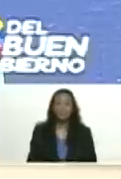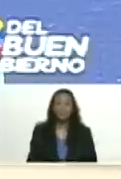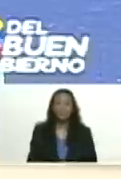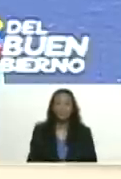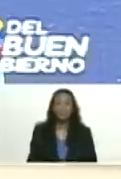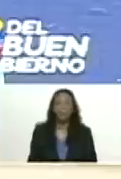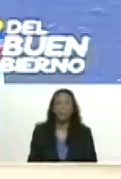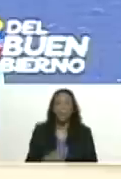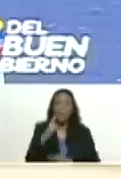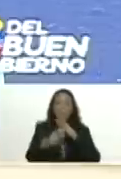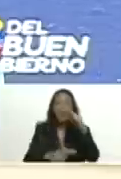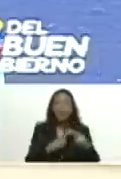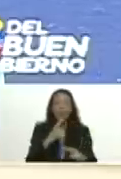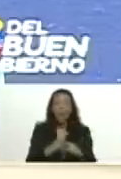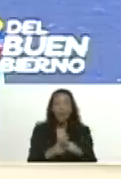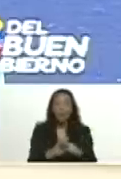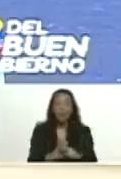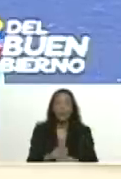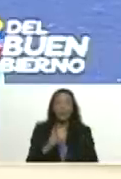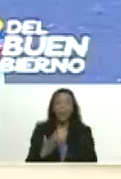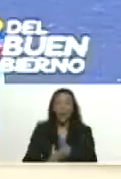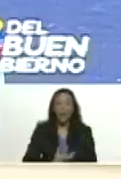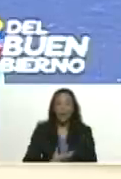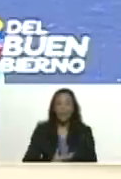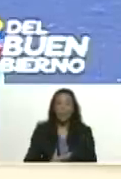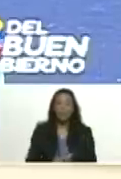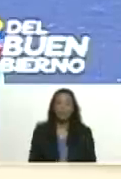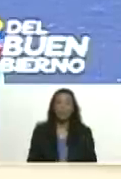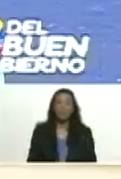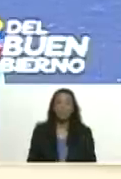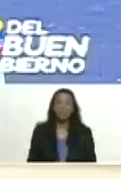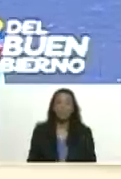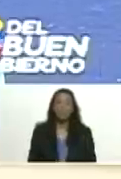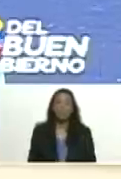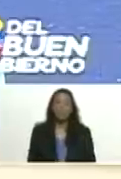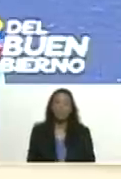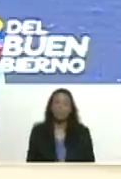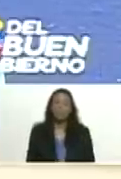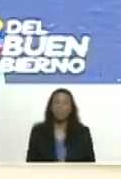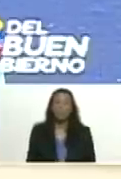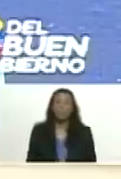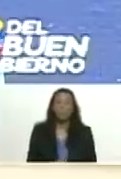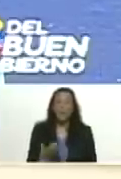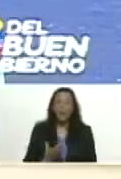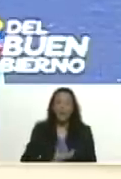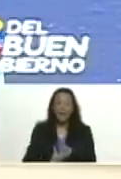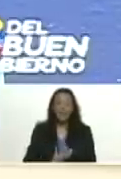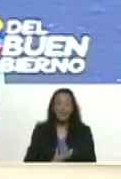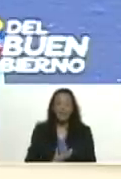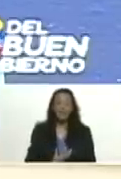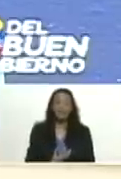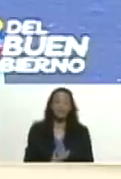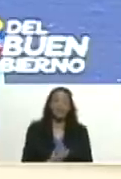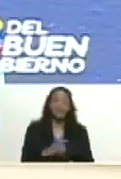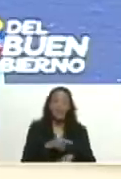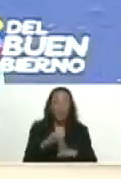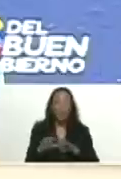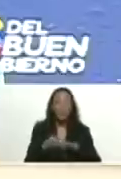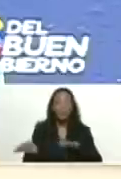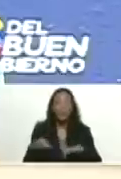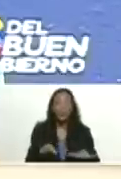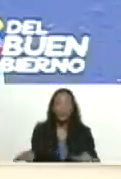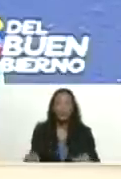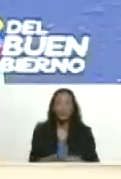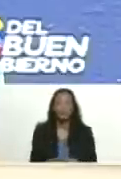del estado Anzoátegui, el alcalde de Guasdualito, el alcalde del municipio